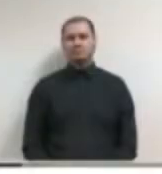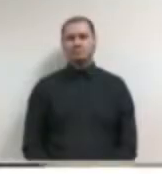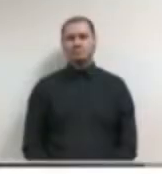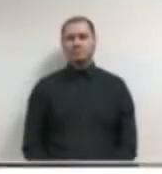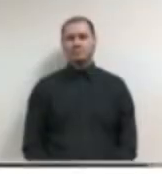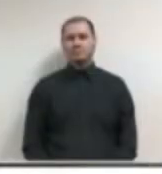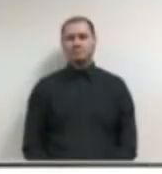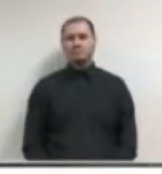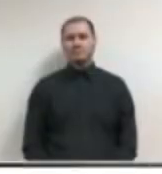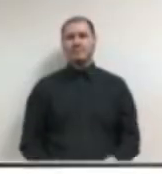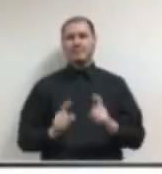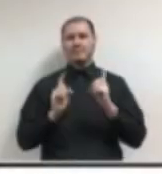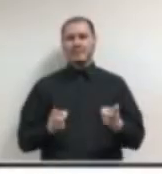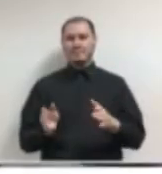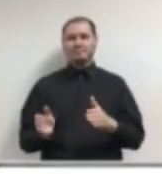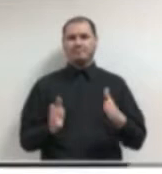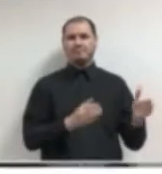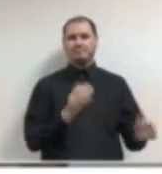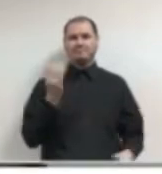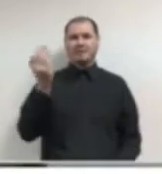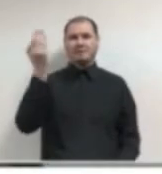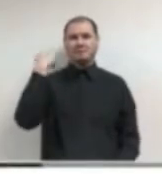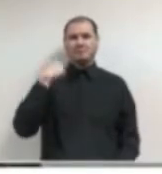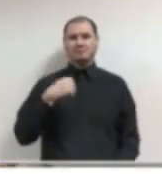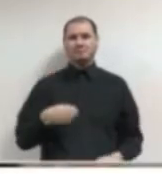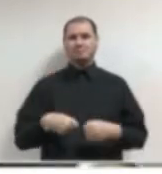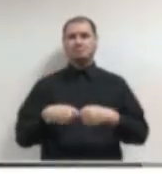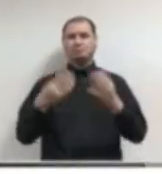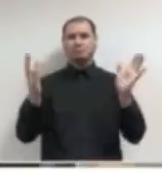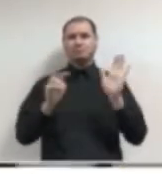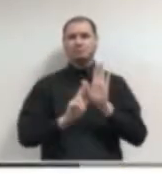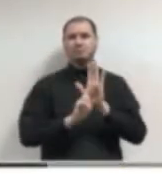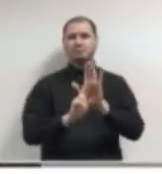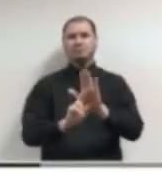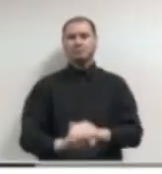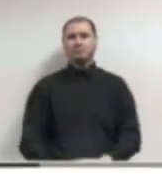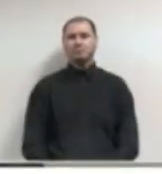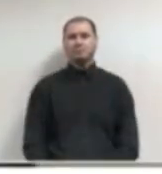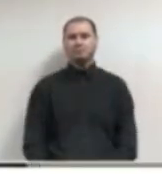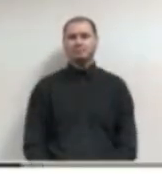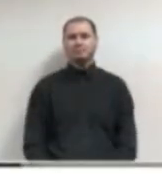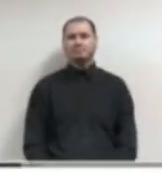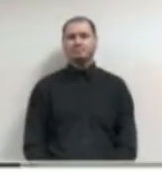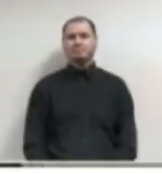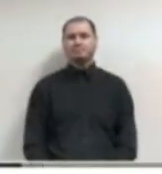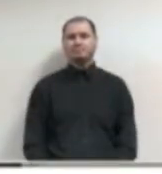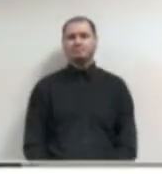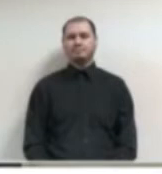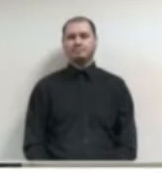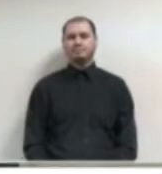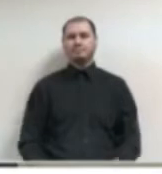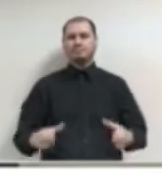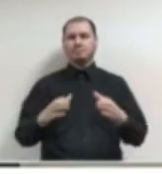hemos hecho pública una resolución a través de las redes sociales, una resolución del Consejo de